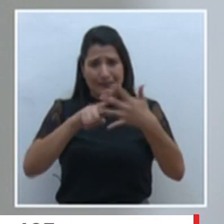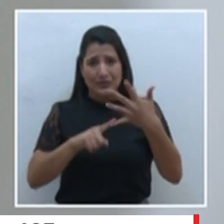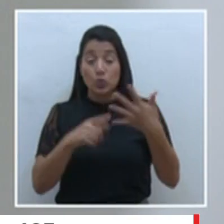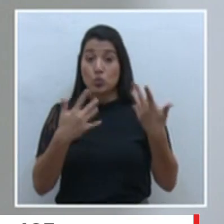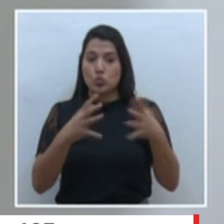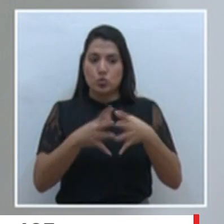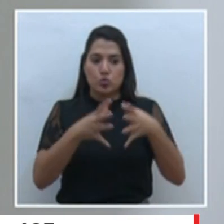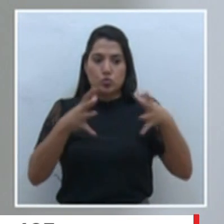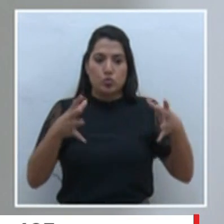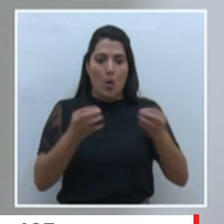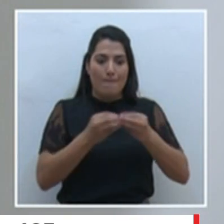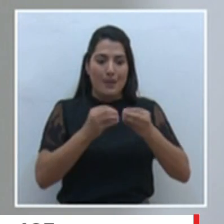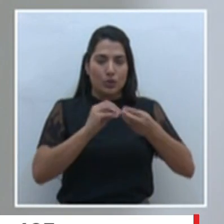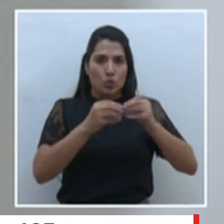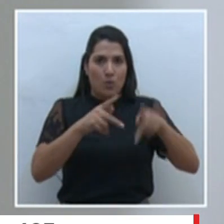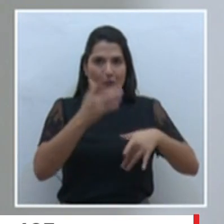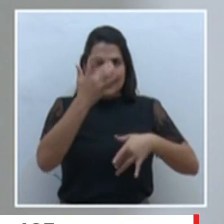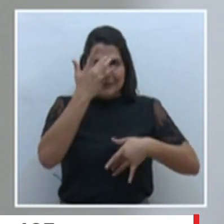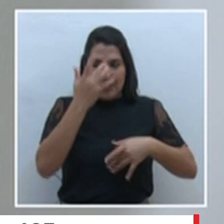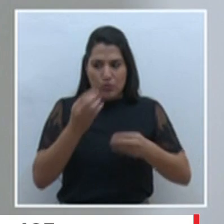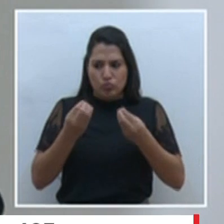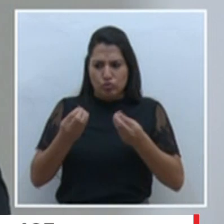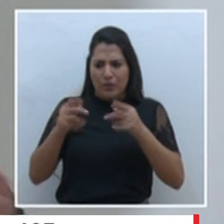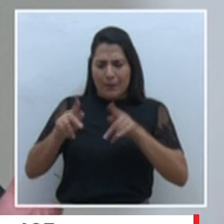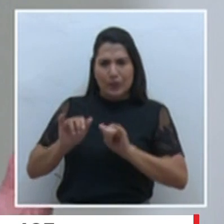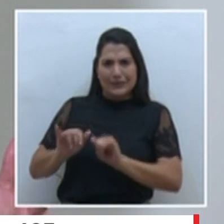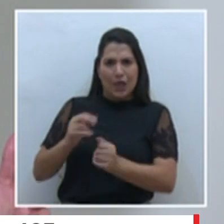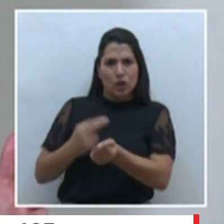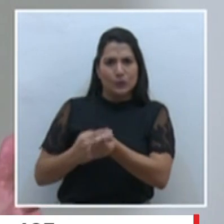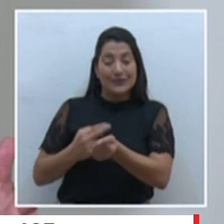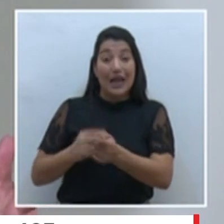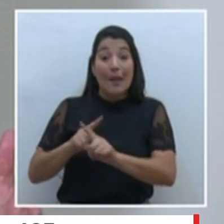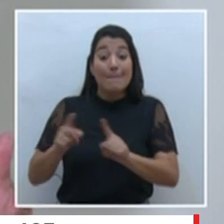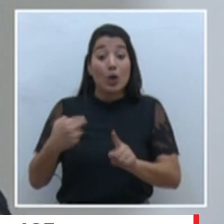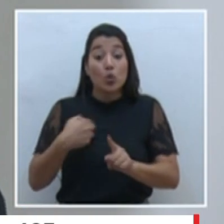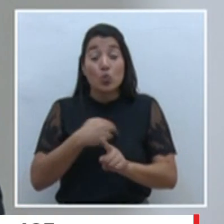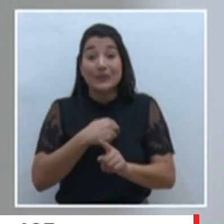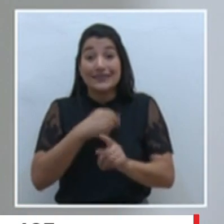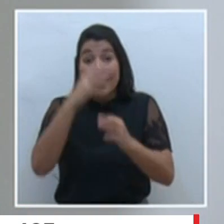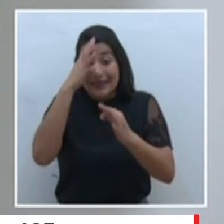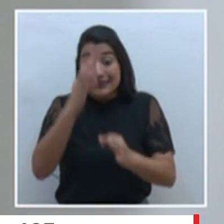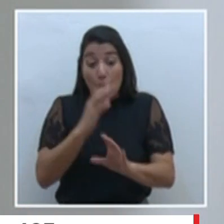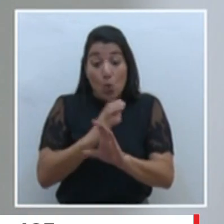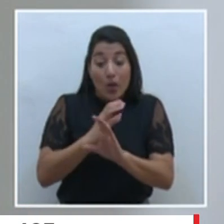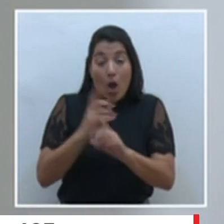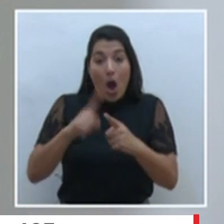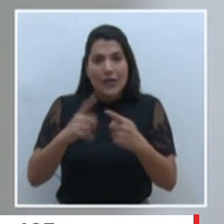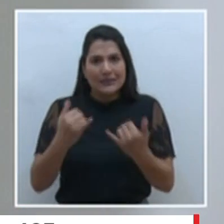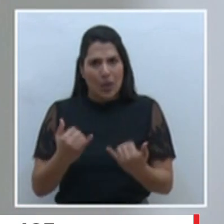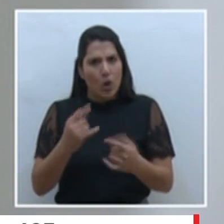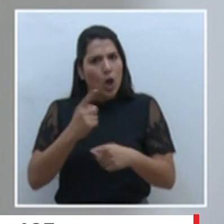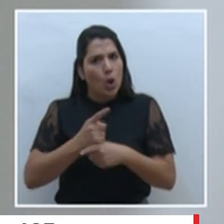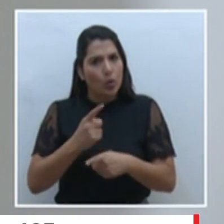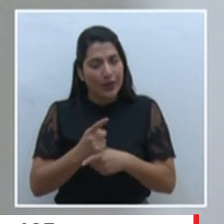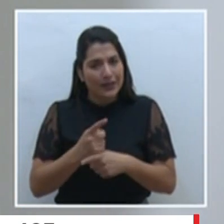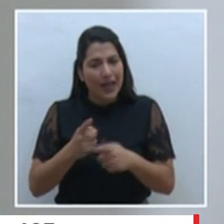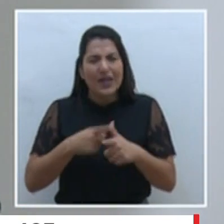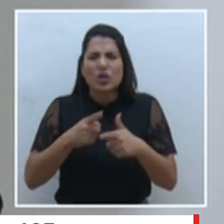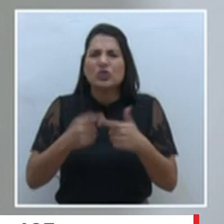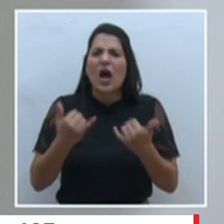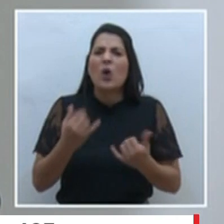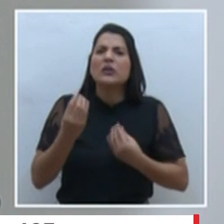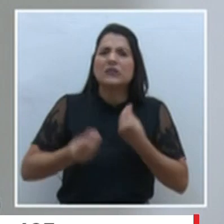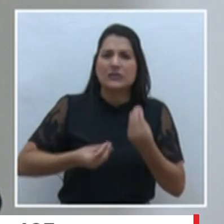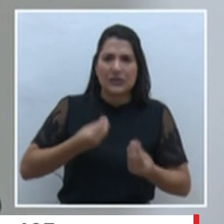casos, hay más gente internada, pero las medidas que hemos tomado hasta el momento han sido efectivas. Ahora lo que tenemos que hacer